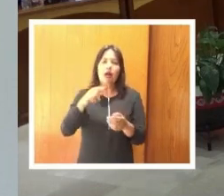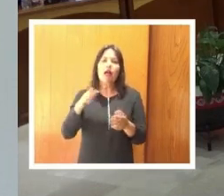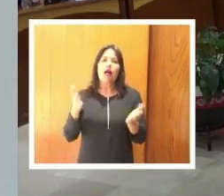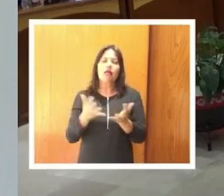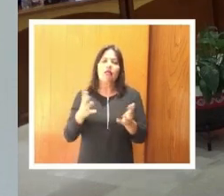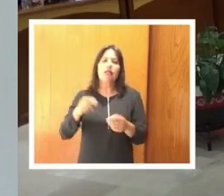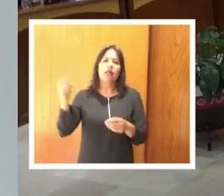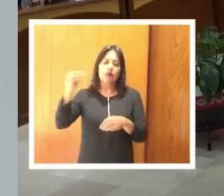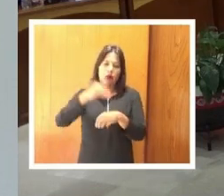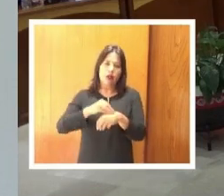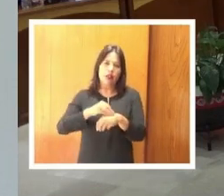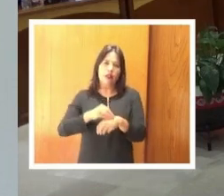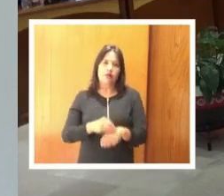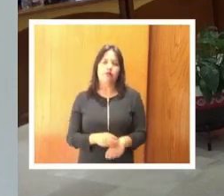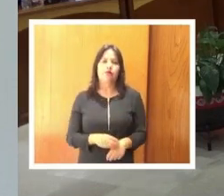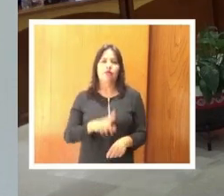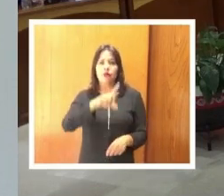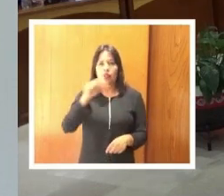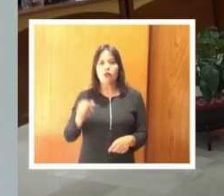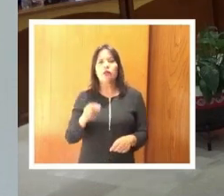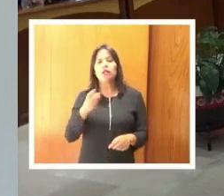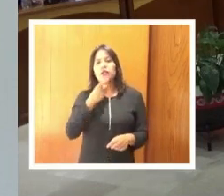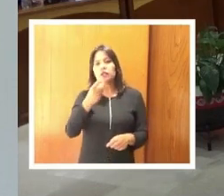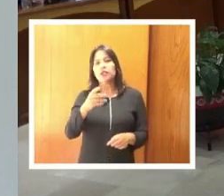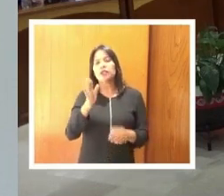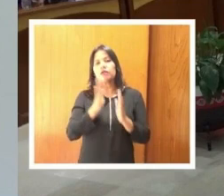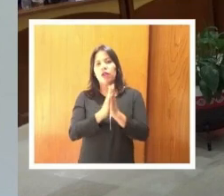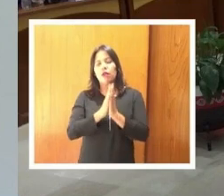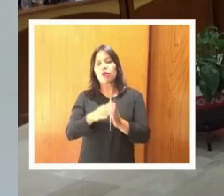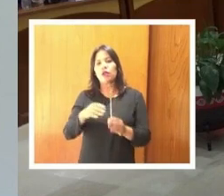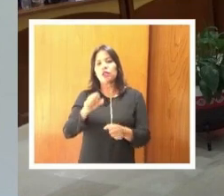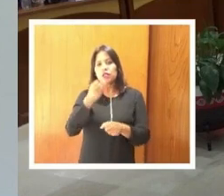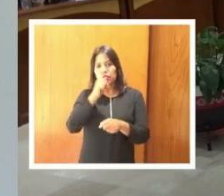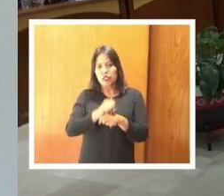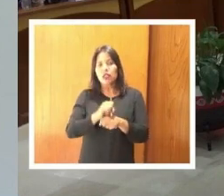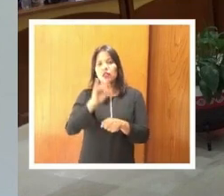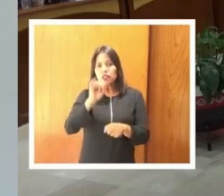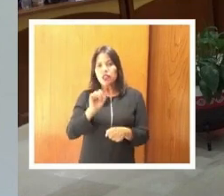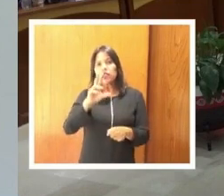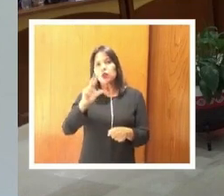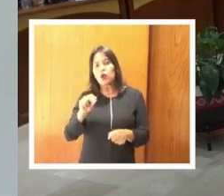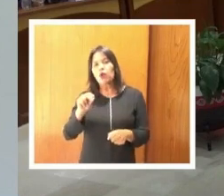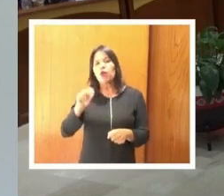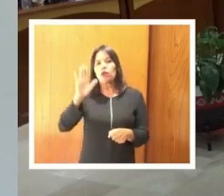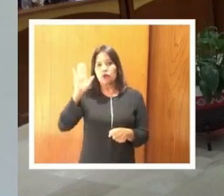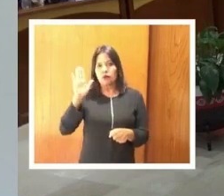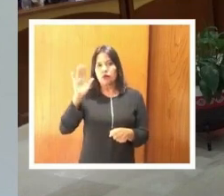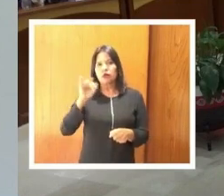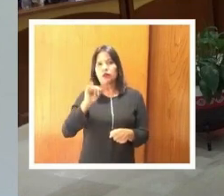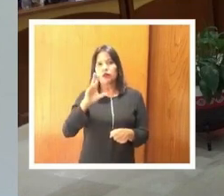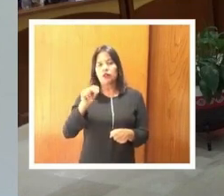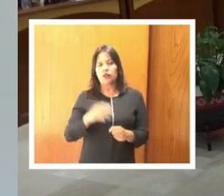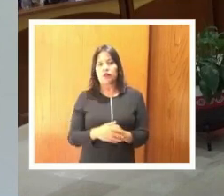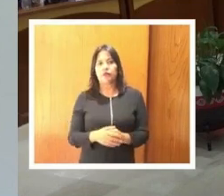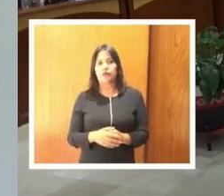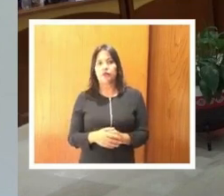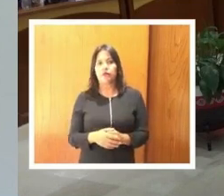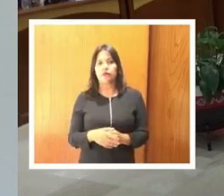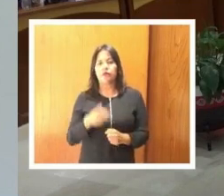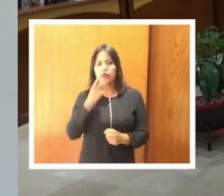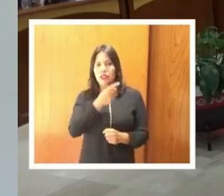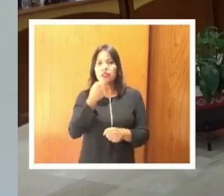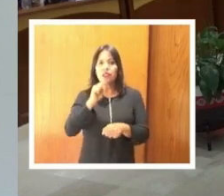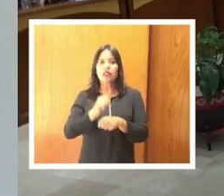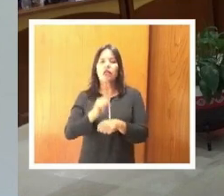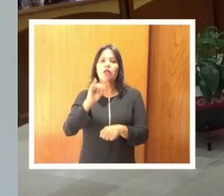precisado lo anterior, le solicito al secretario que tome la votación para la aprobación de esta convocatoria. Con gusto, comisionado presidente,